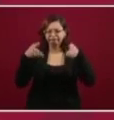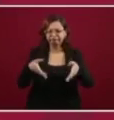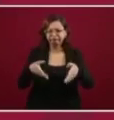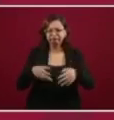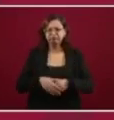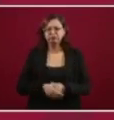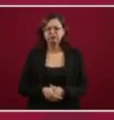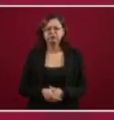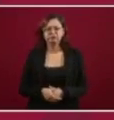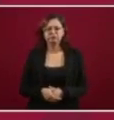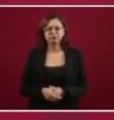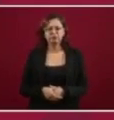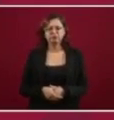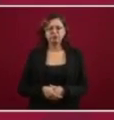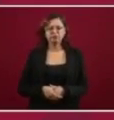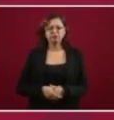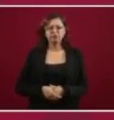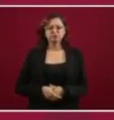viendo